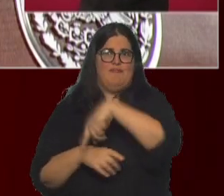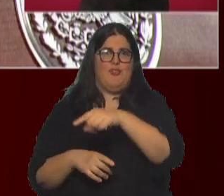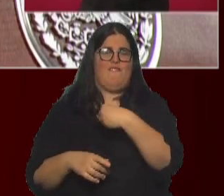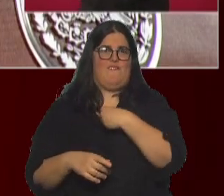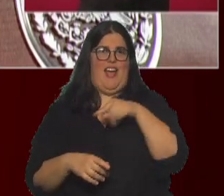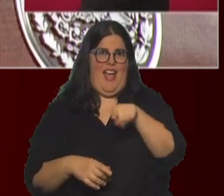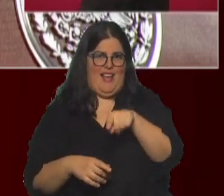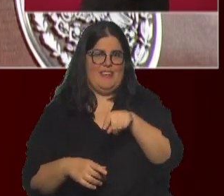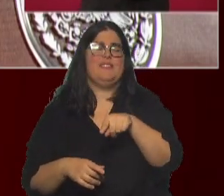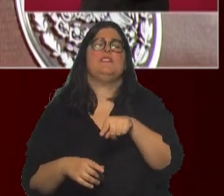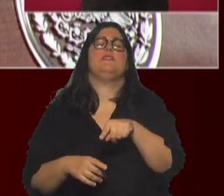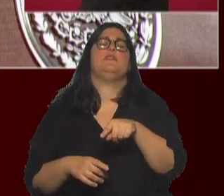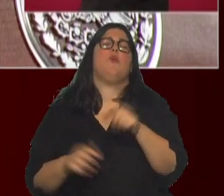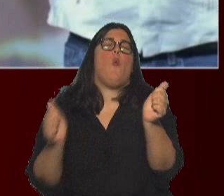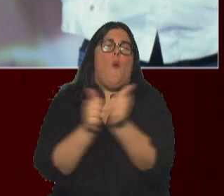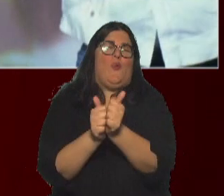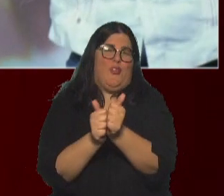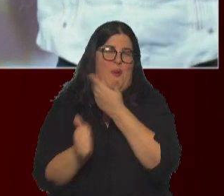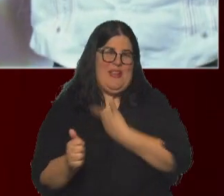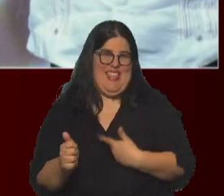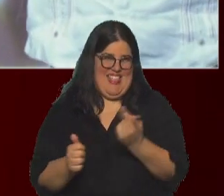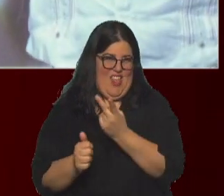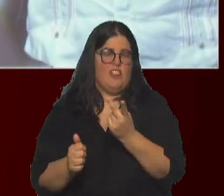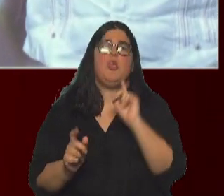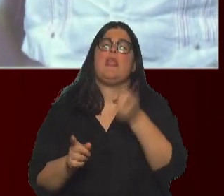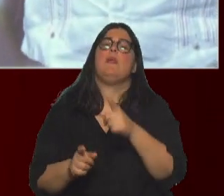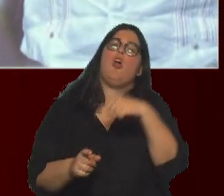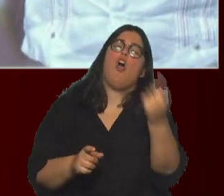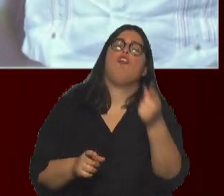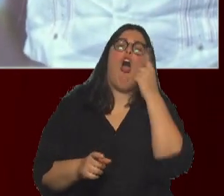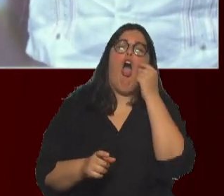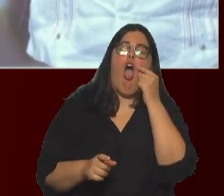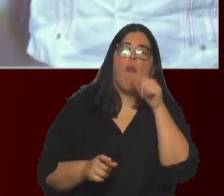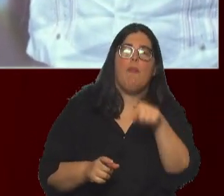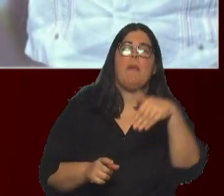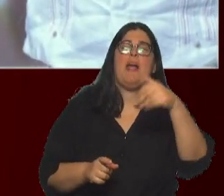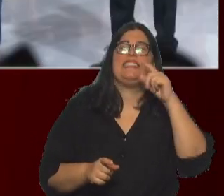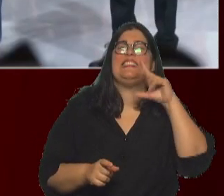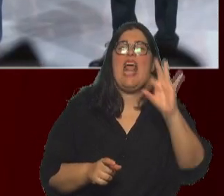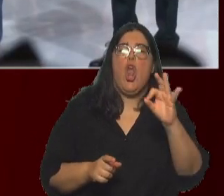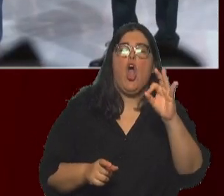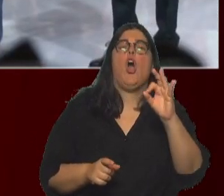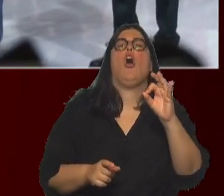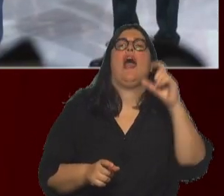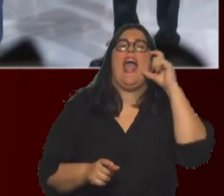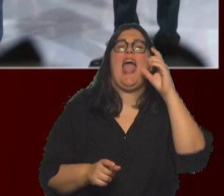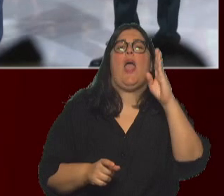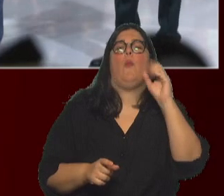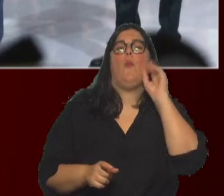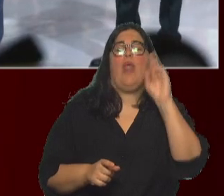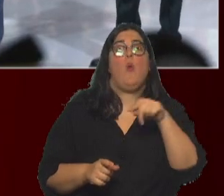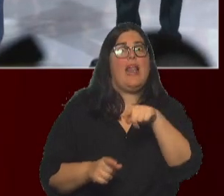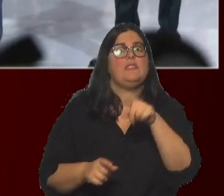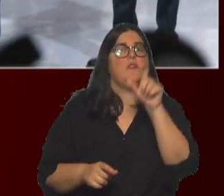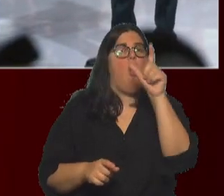ahí, pero también porque Marcelo Ebrard es el funcionario, o era el funcionario más importante del gobierno de López Obrador.